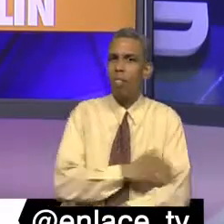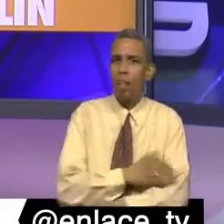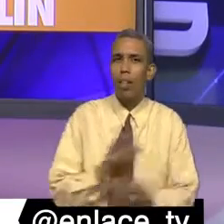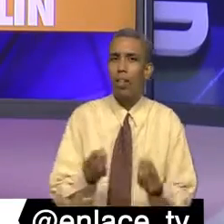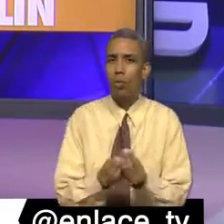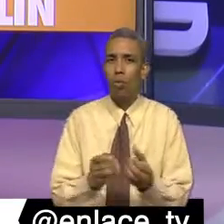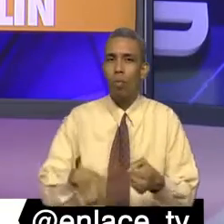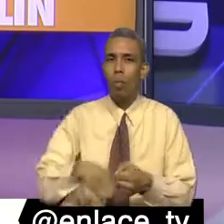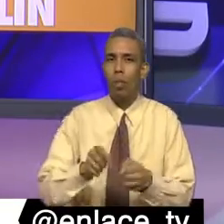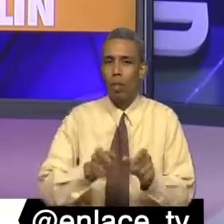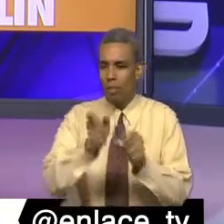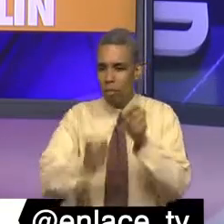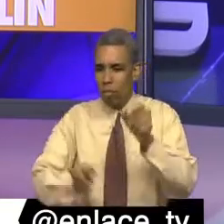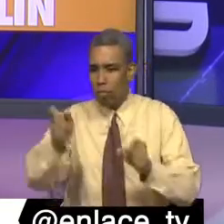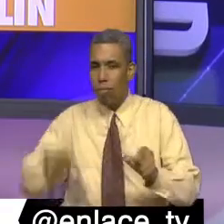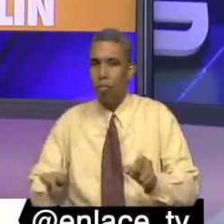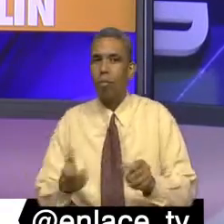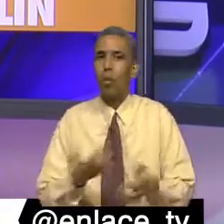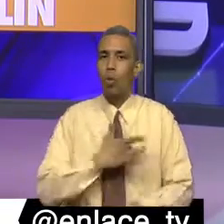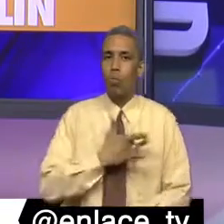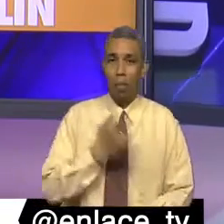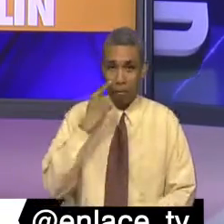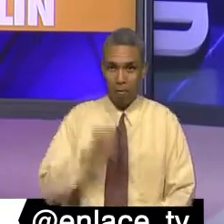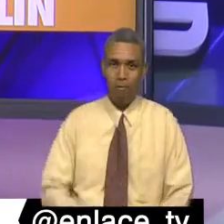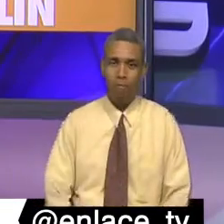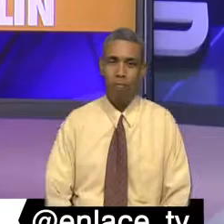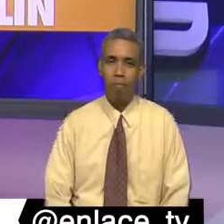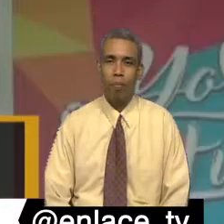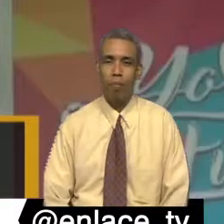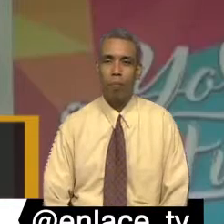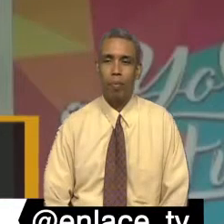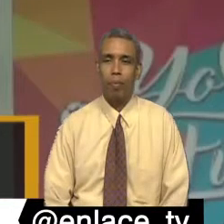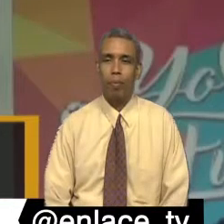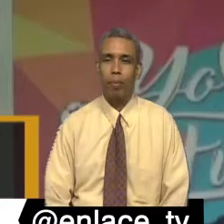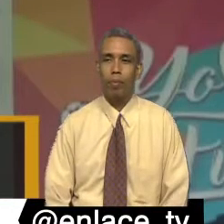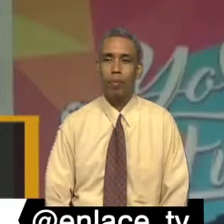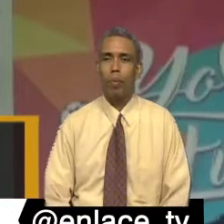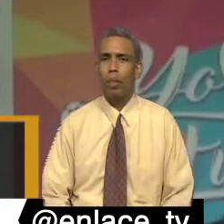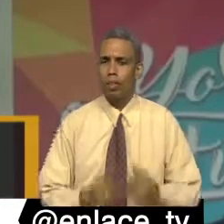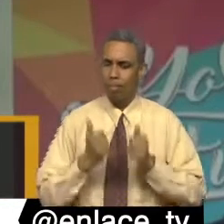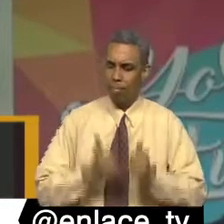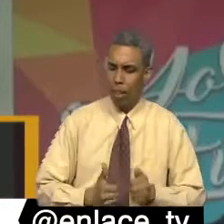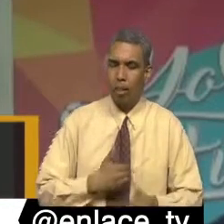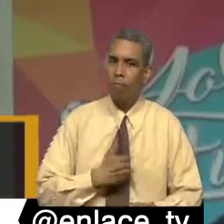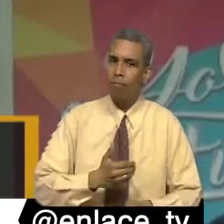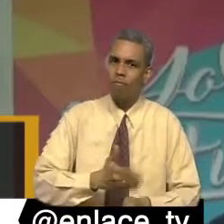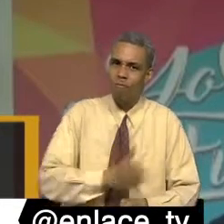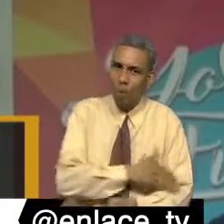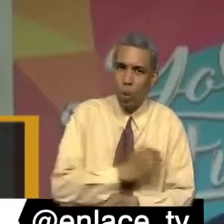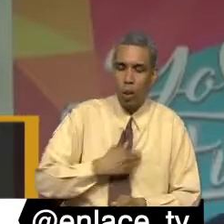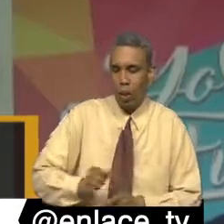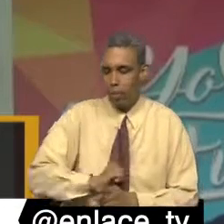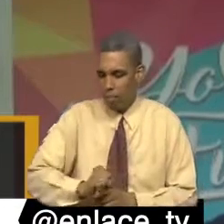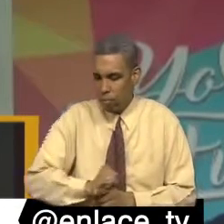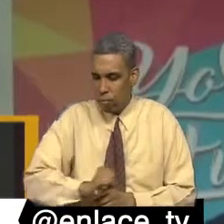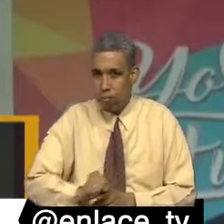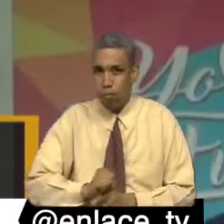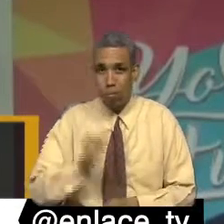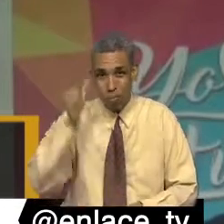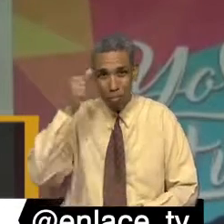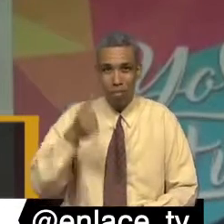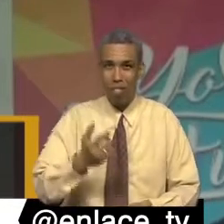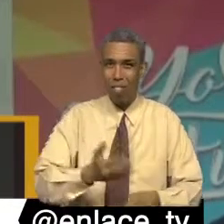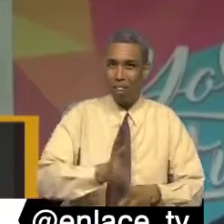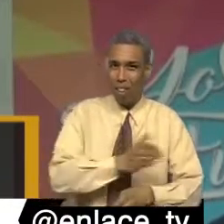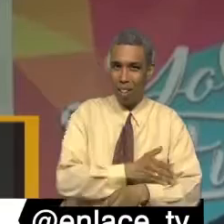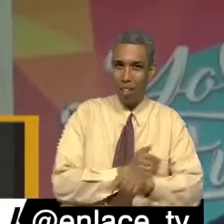del onceno aurinegro antes de este encuentro. Bien, se preparó de la misma manera que ante el partido contra el Deportivo Cali.